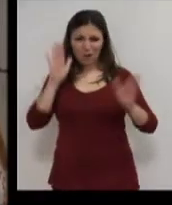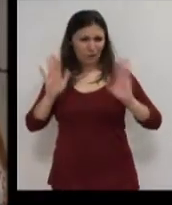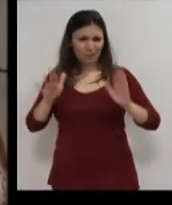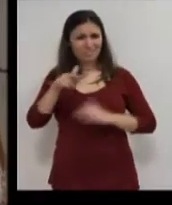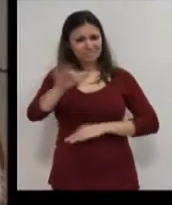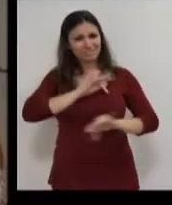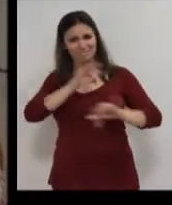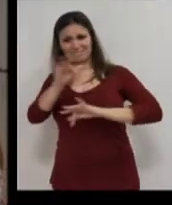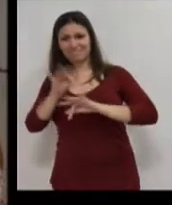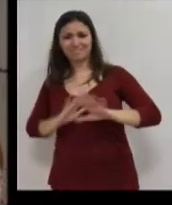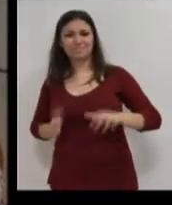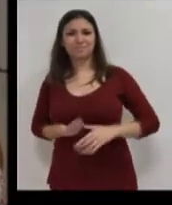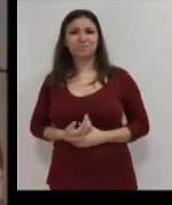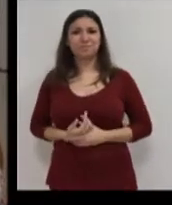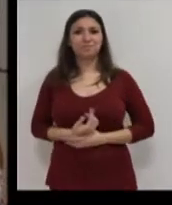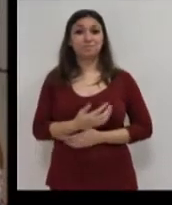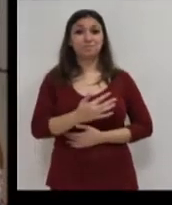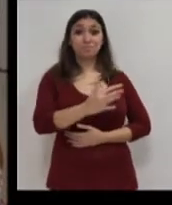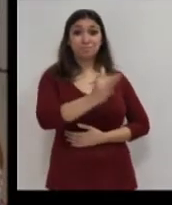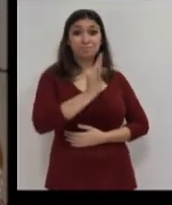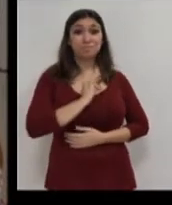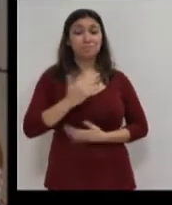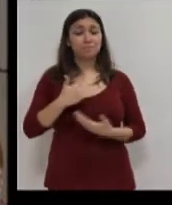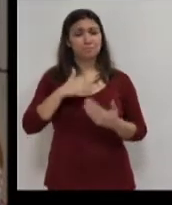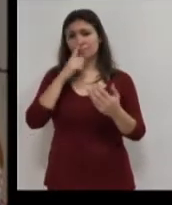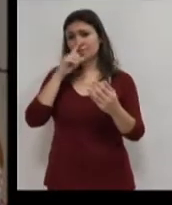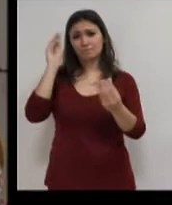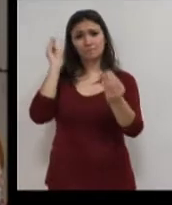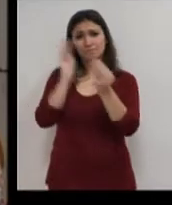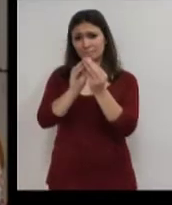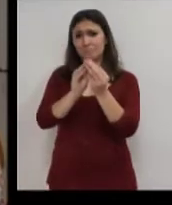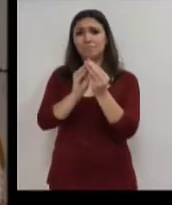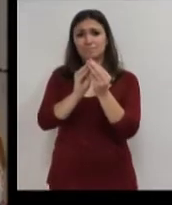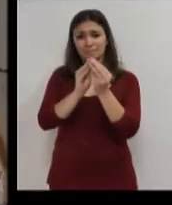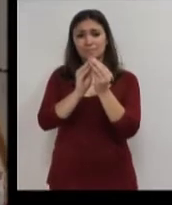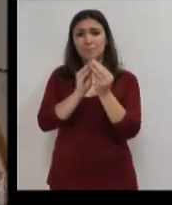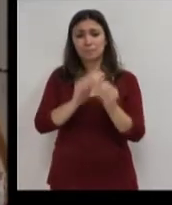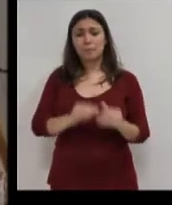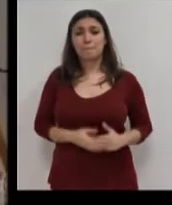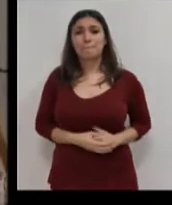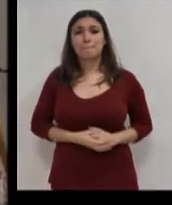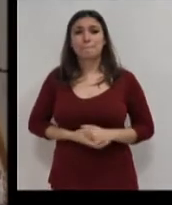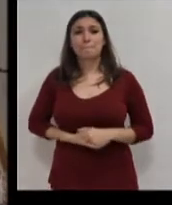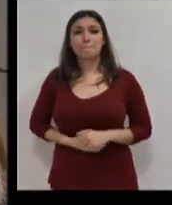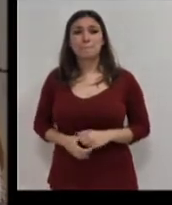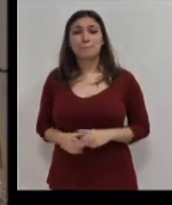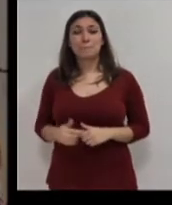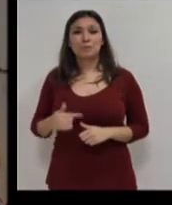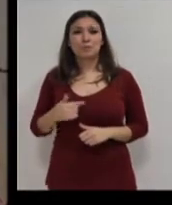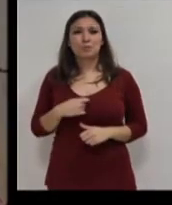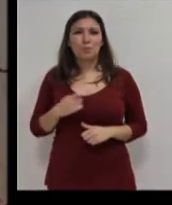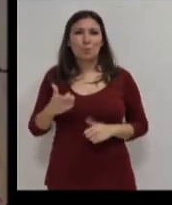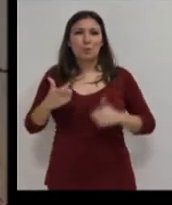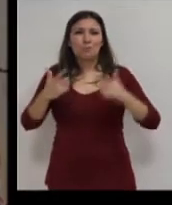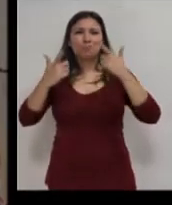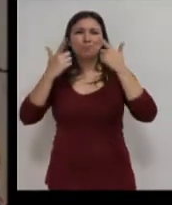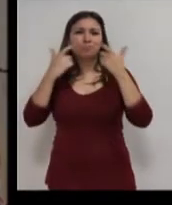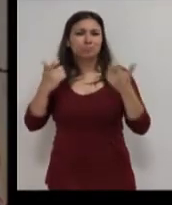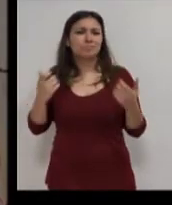Sí, bueno, sí, es un diálogo, o sea que sí. Bueno, claro, estoy totalmente de acuerdo